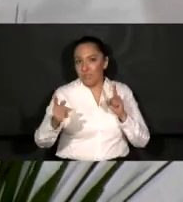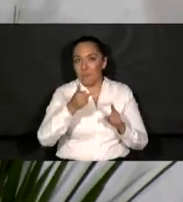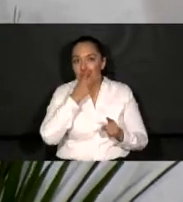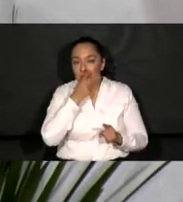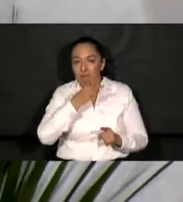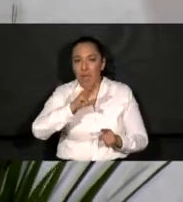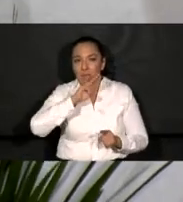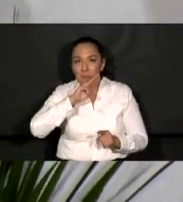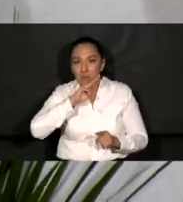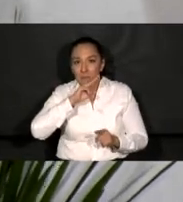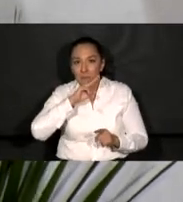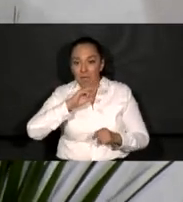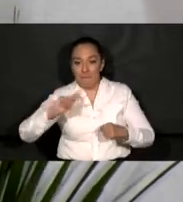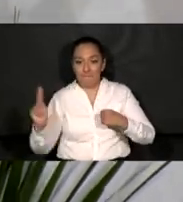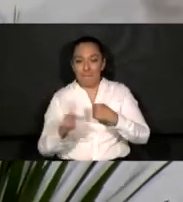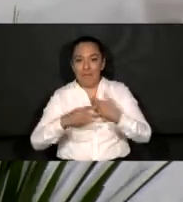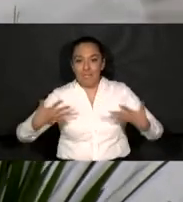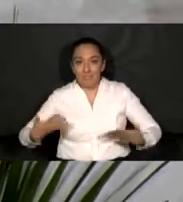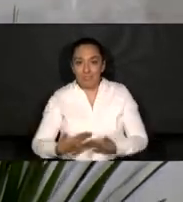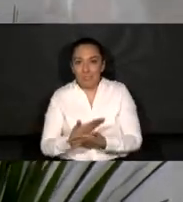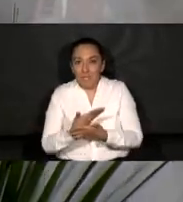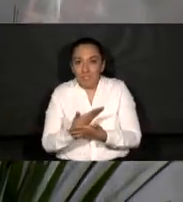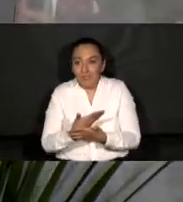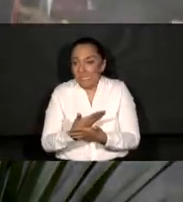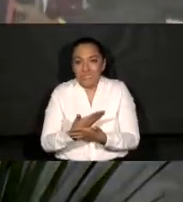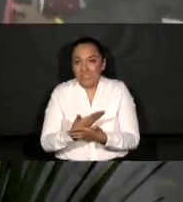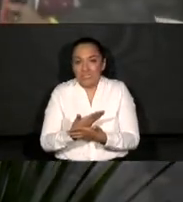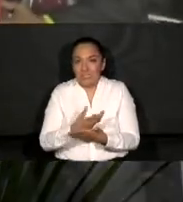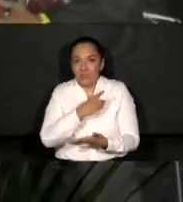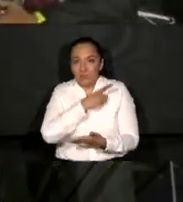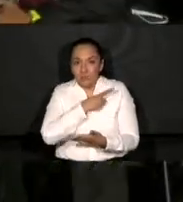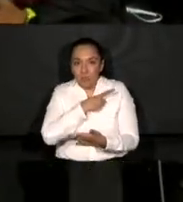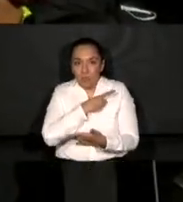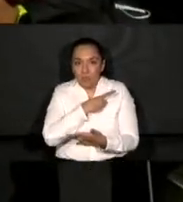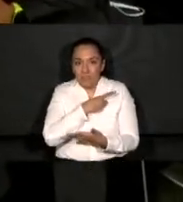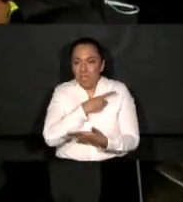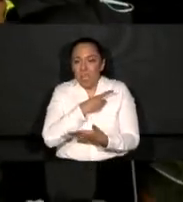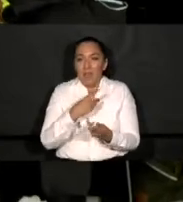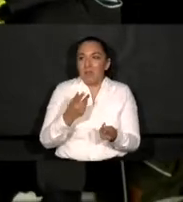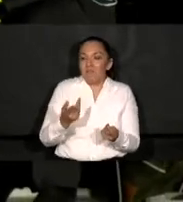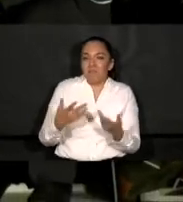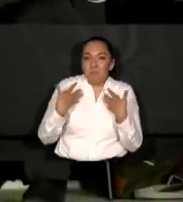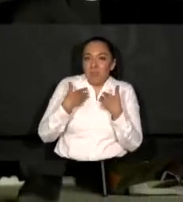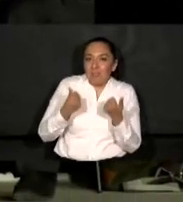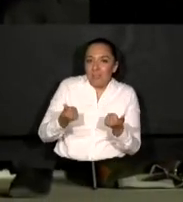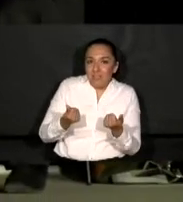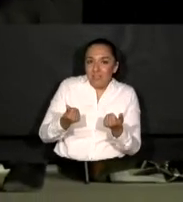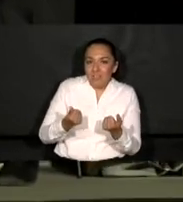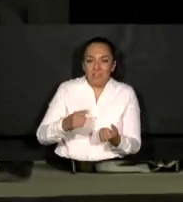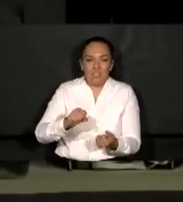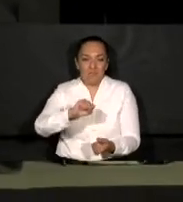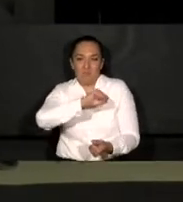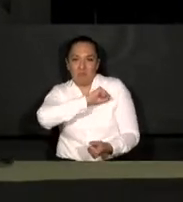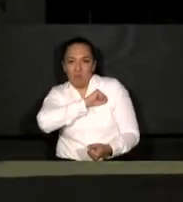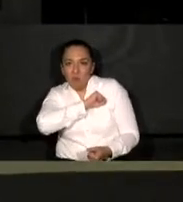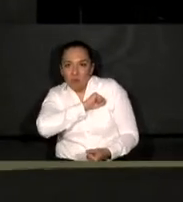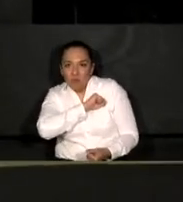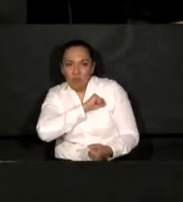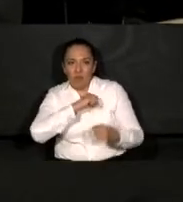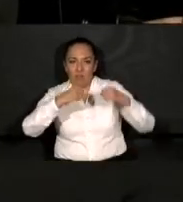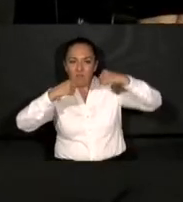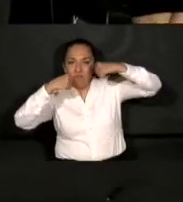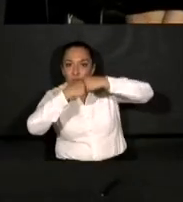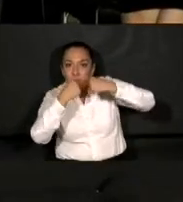sin entender de fronteras, ni de odios, ni de adversidad económica. Por eso, hemos hecho el compromiso con